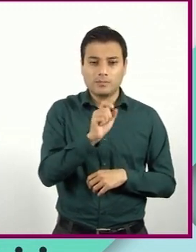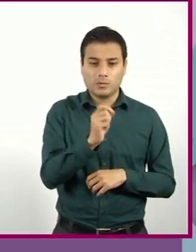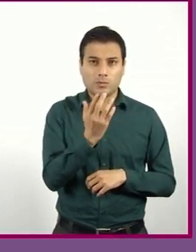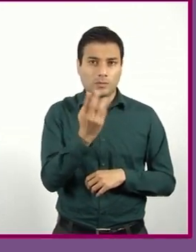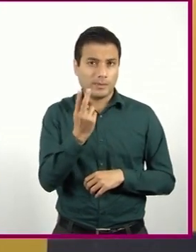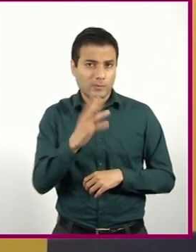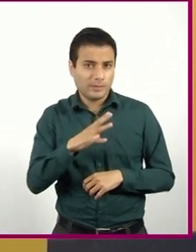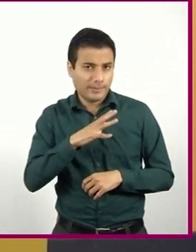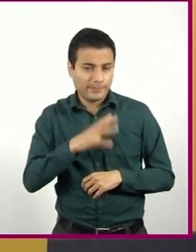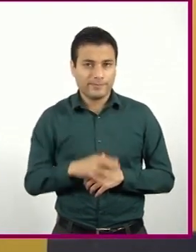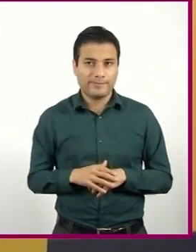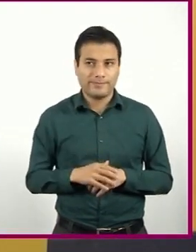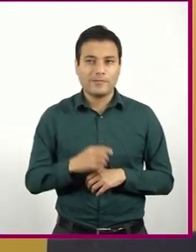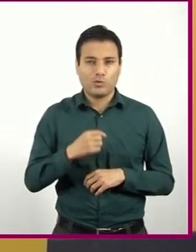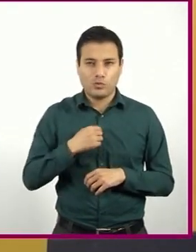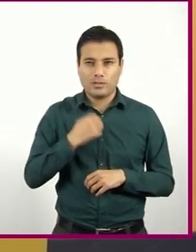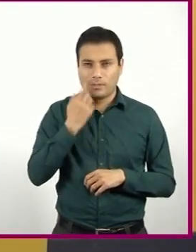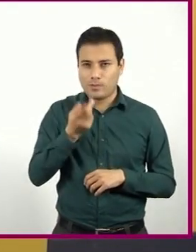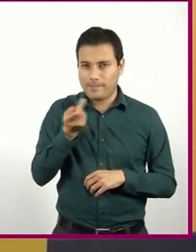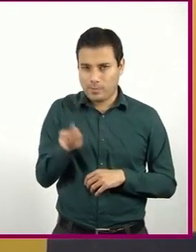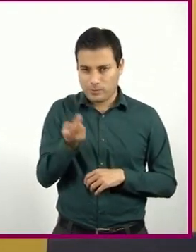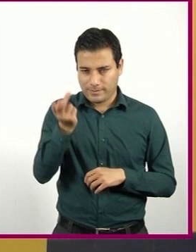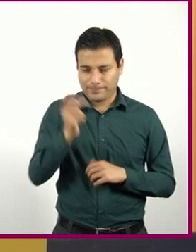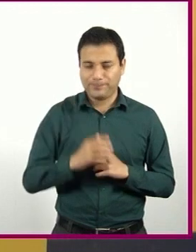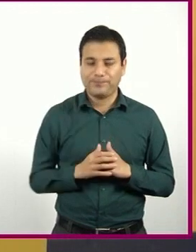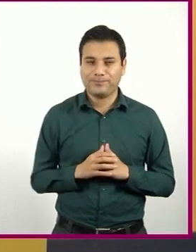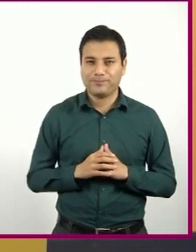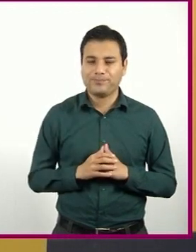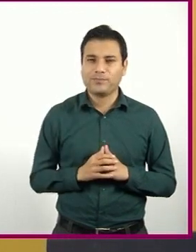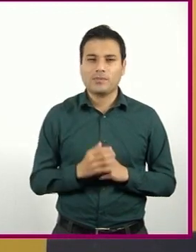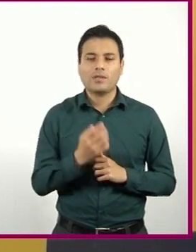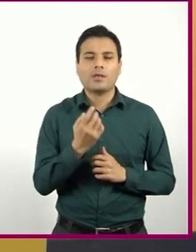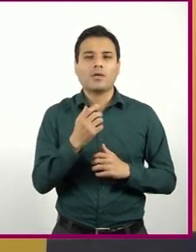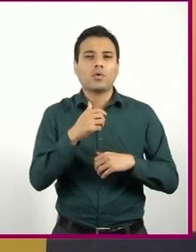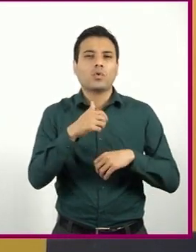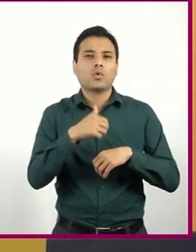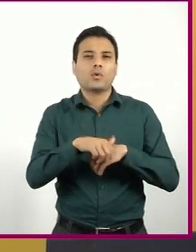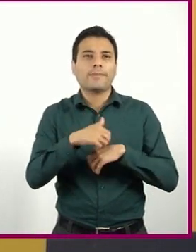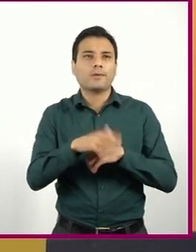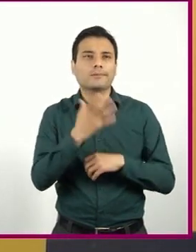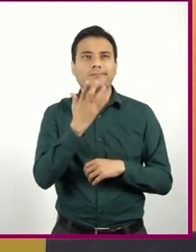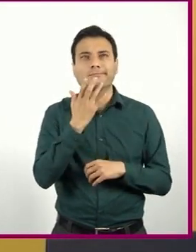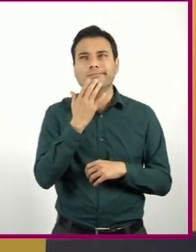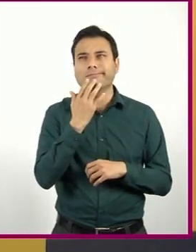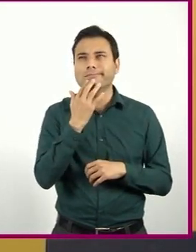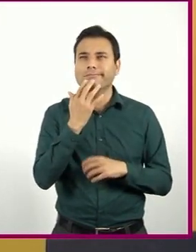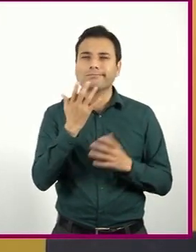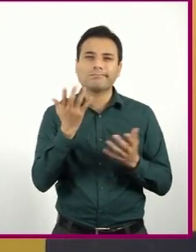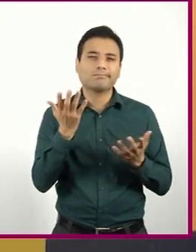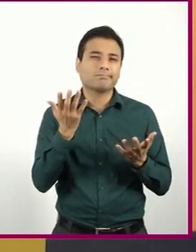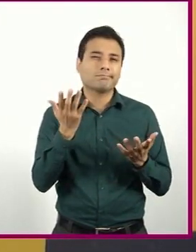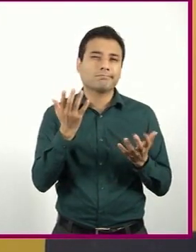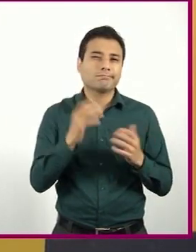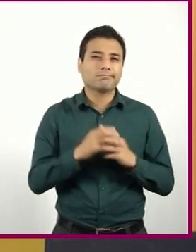3.52. Ahora yo quiero preguntarle, maestra, un número entre